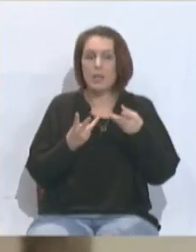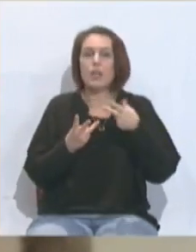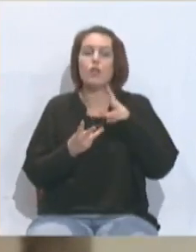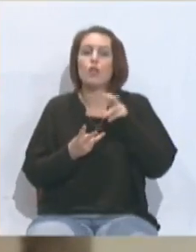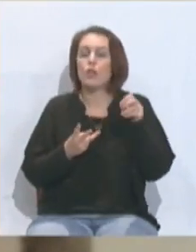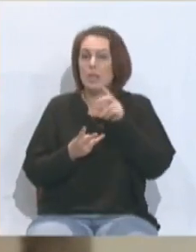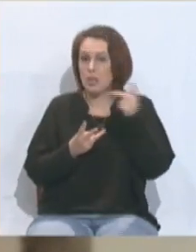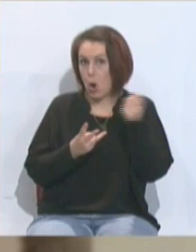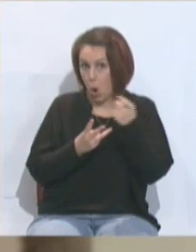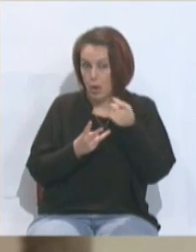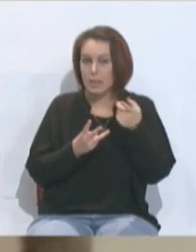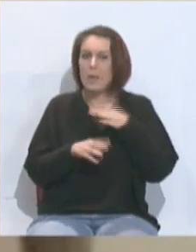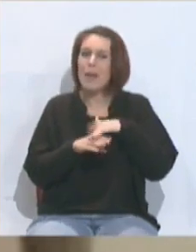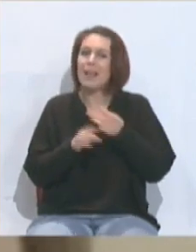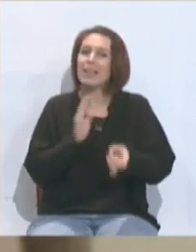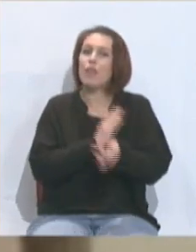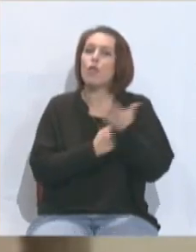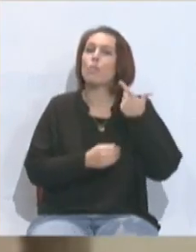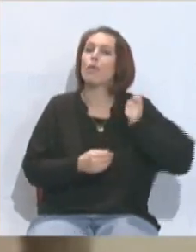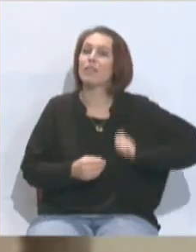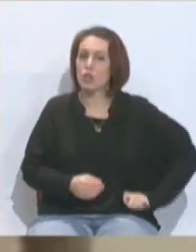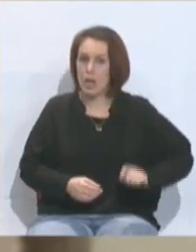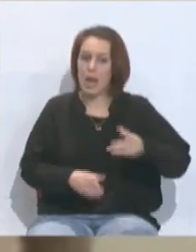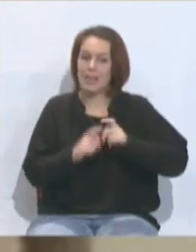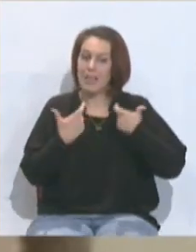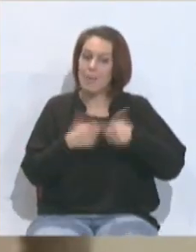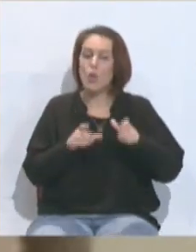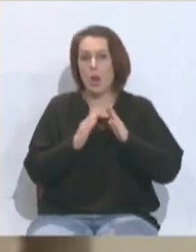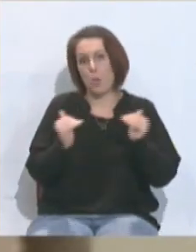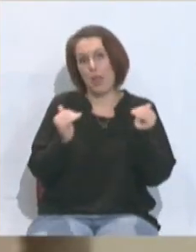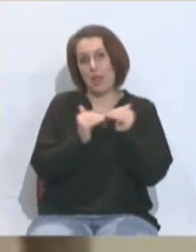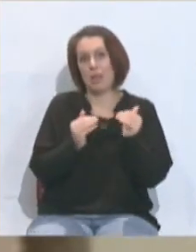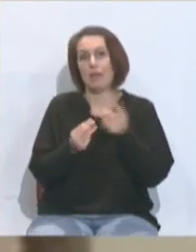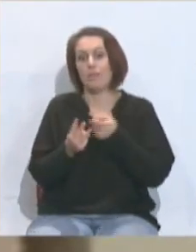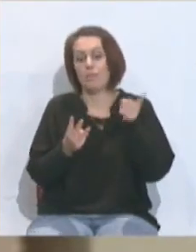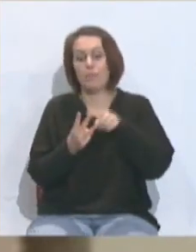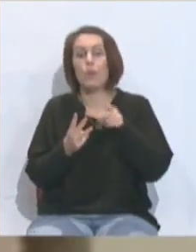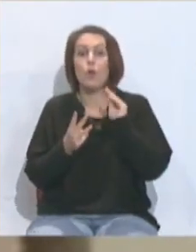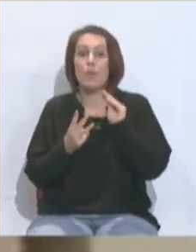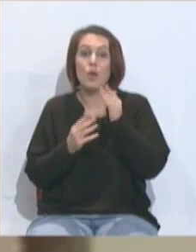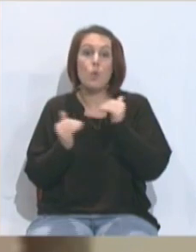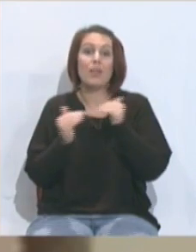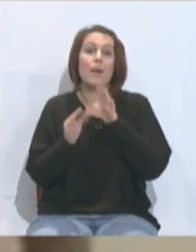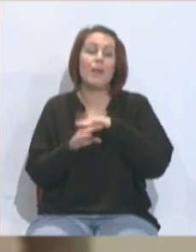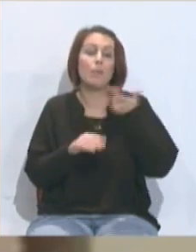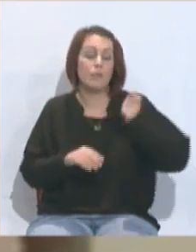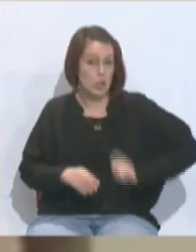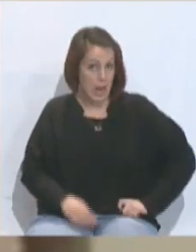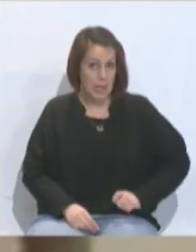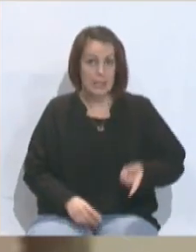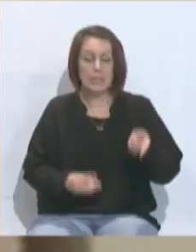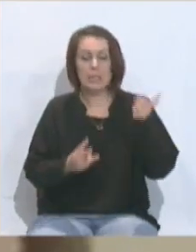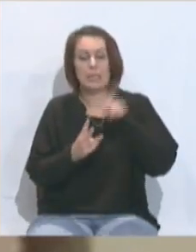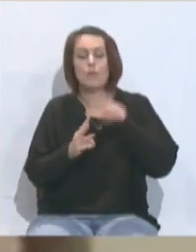de 200 horas, y está orientada a la creación de profesionales en el ámbito de la igualdad. La formación en igualdad para profesionales,